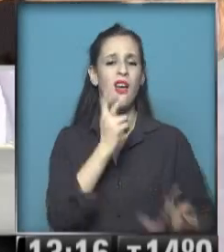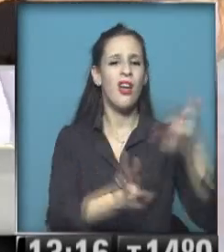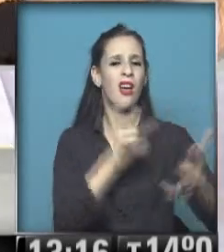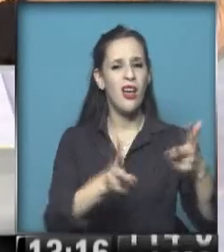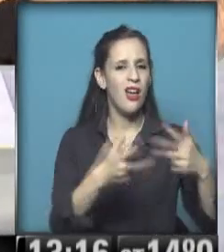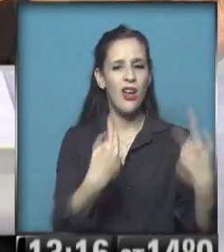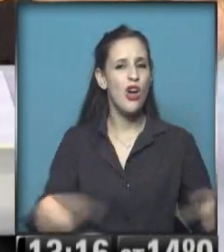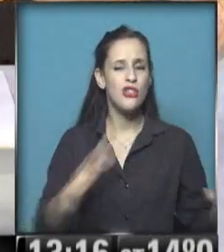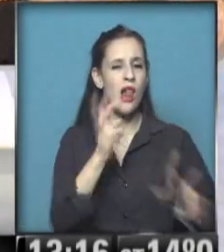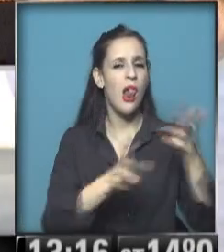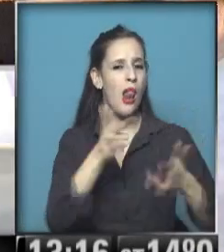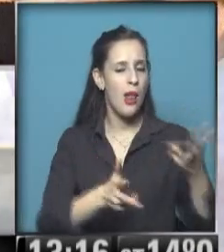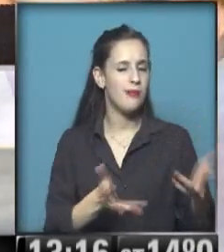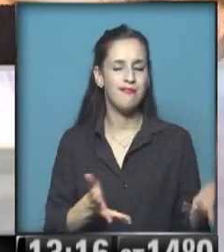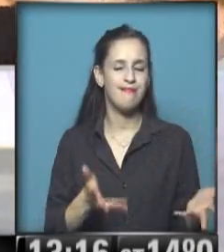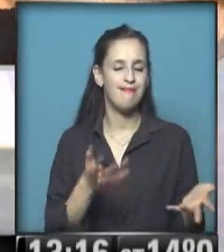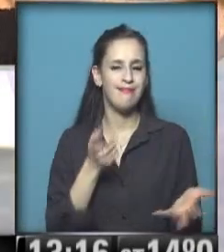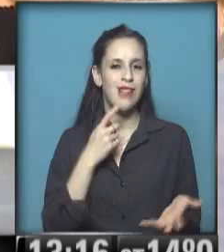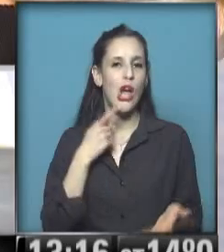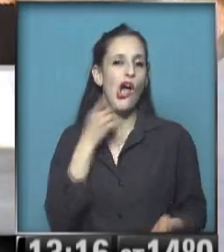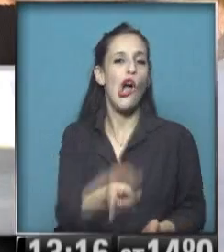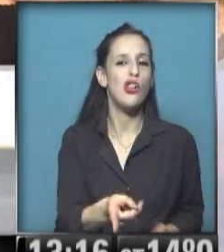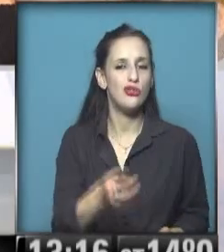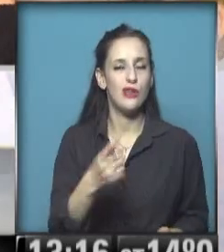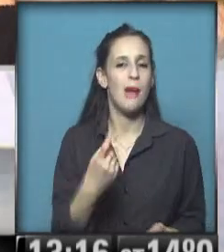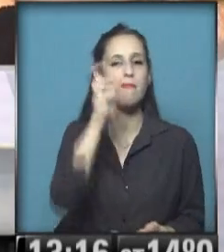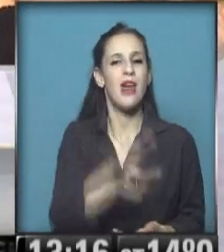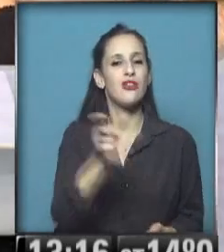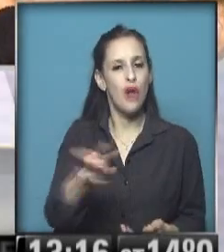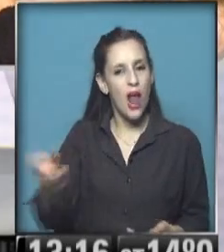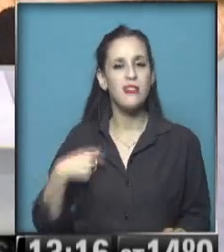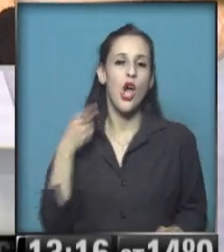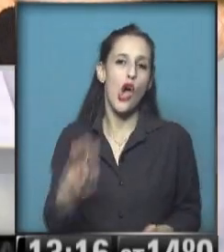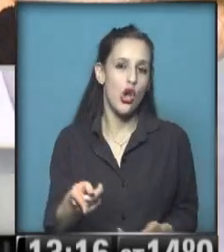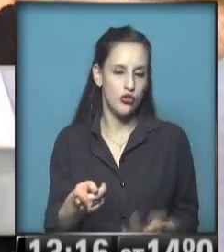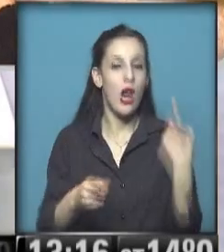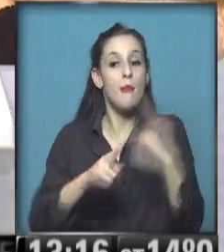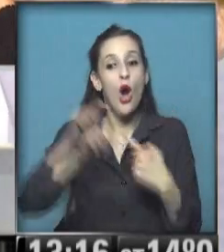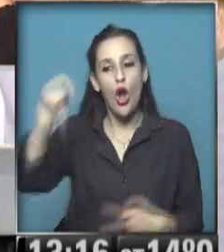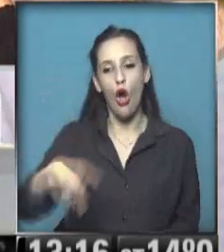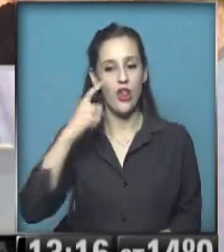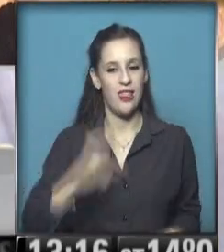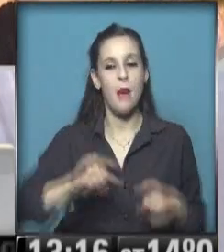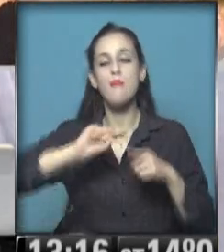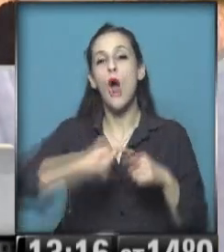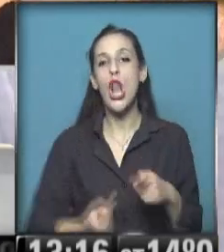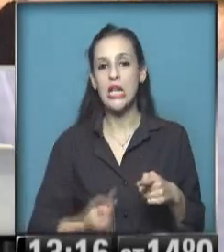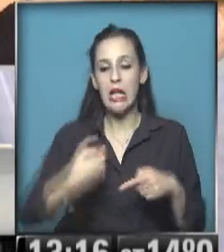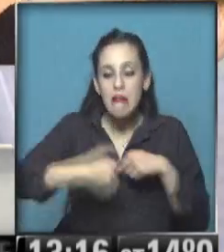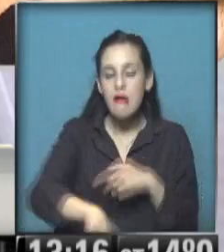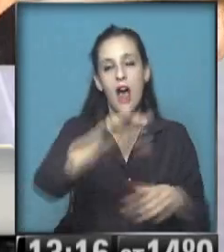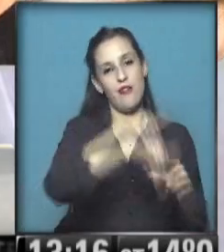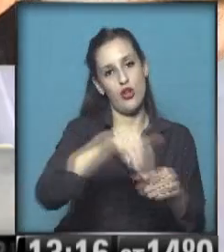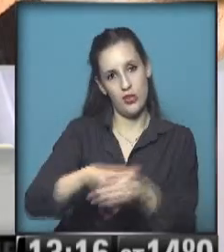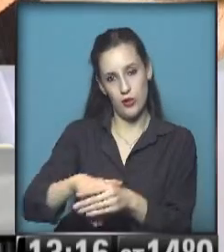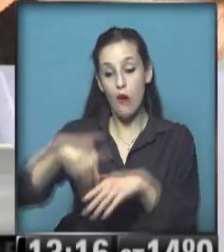van a perjudicar directamente a persona alguna por un motivo que hoy es político. No casualmente estamos a unos